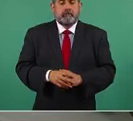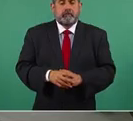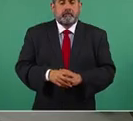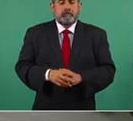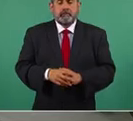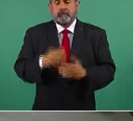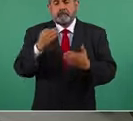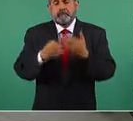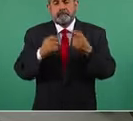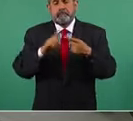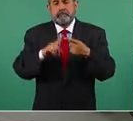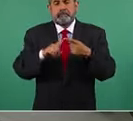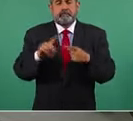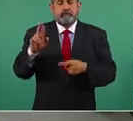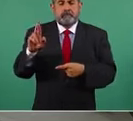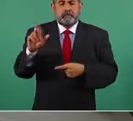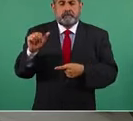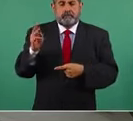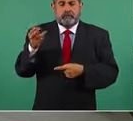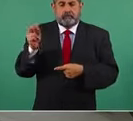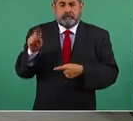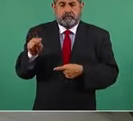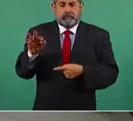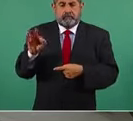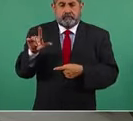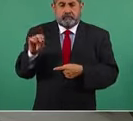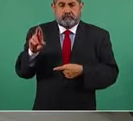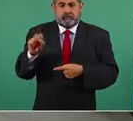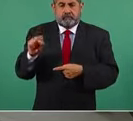Quedó pendiente Ramón Flores Gutiérrez.